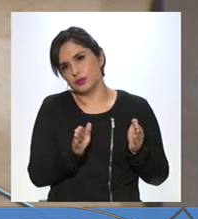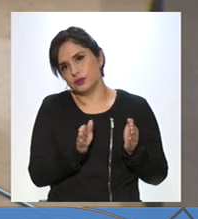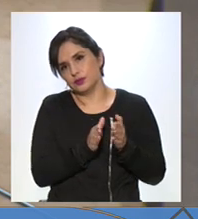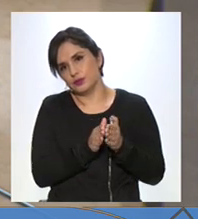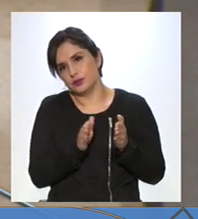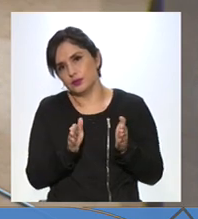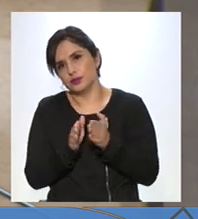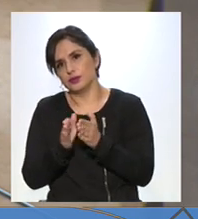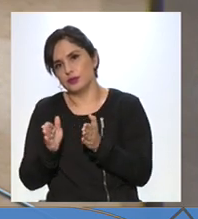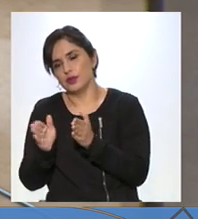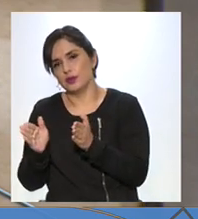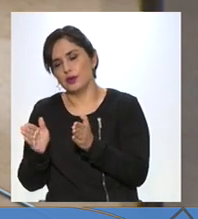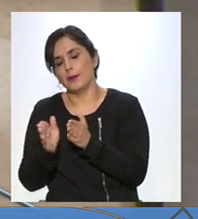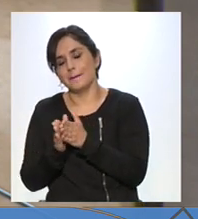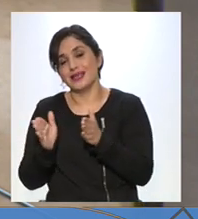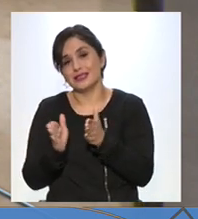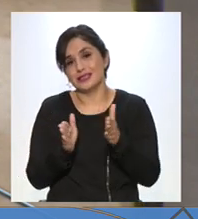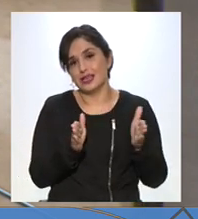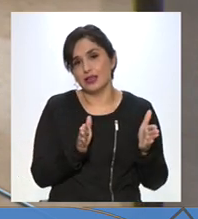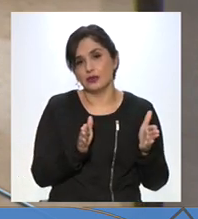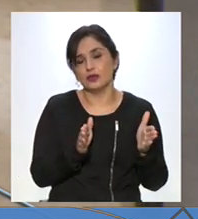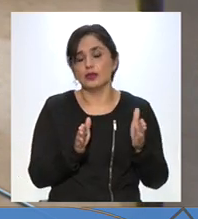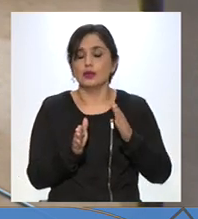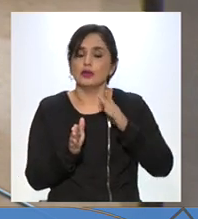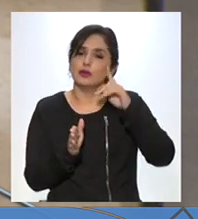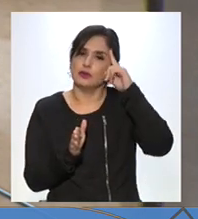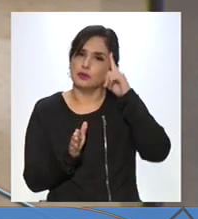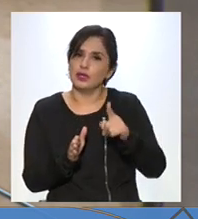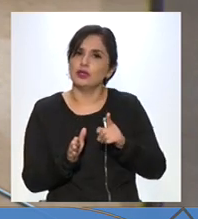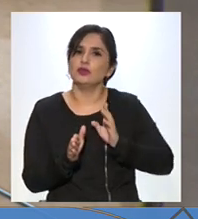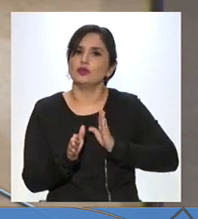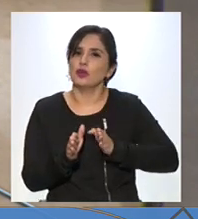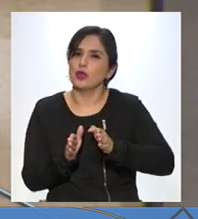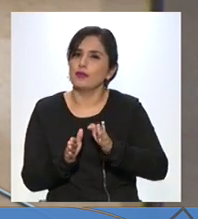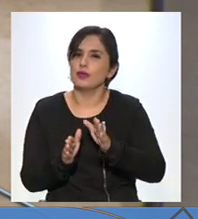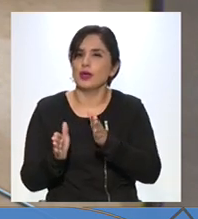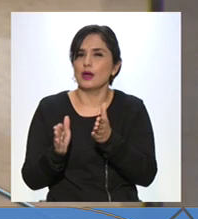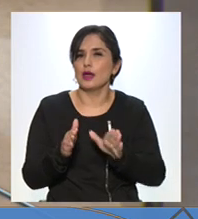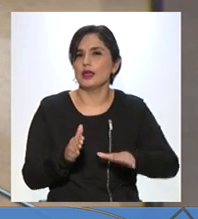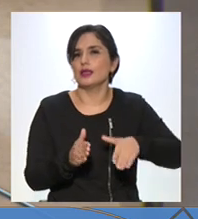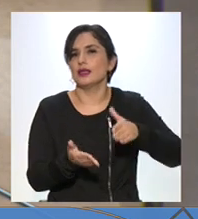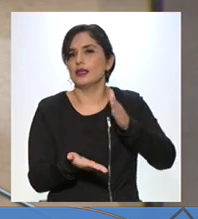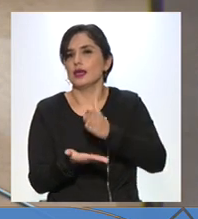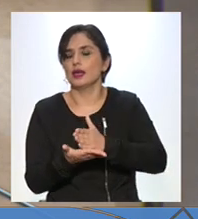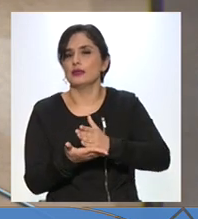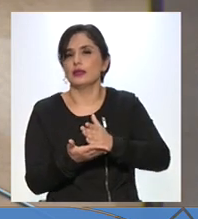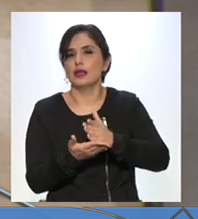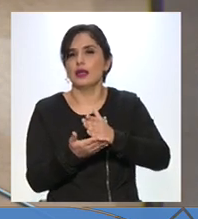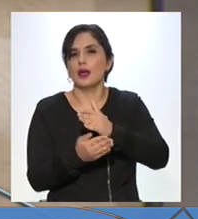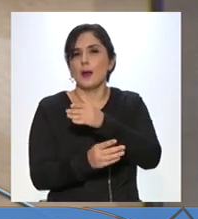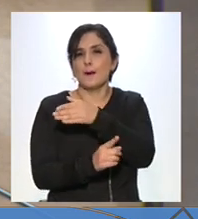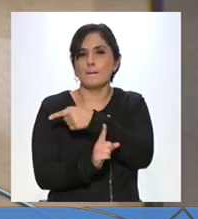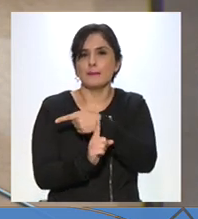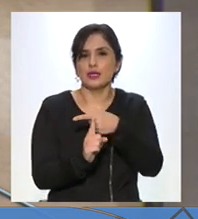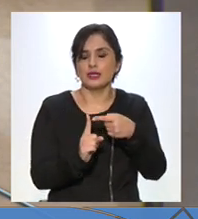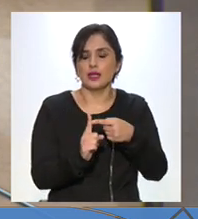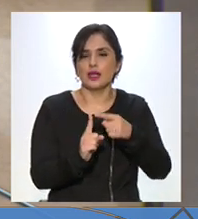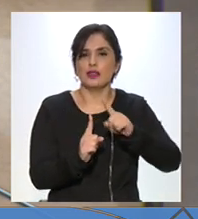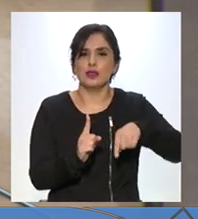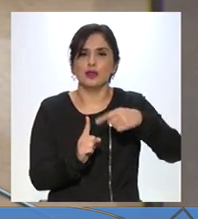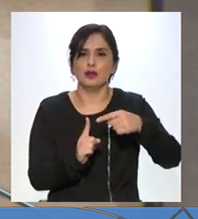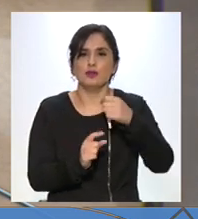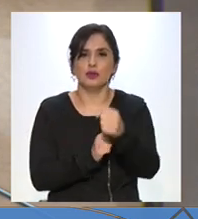política monetaria, pero todavía y hasta mediados del próximo año vamos a continuar con una política